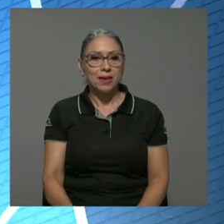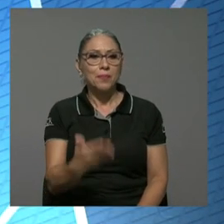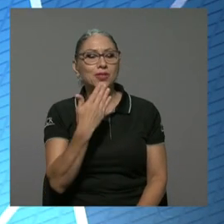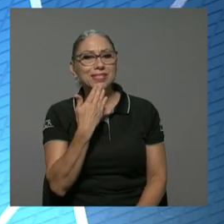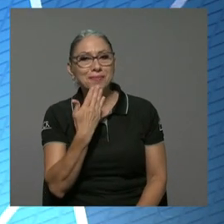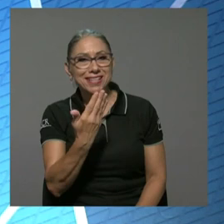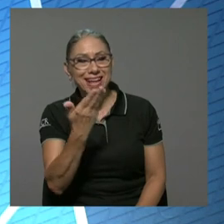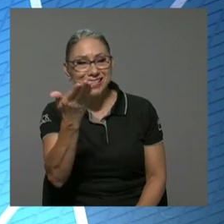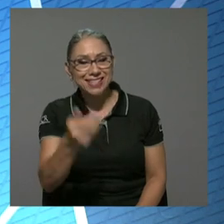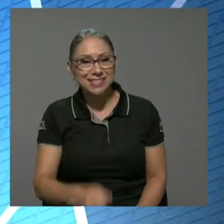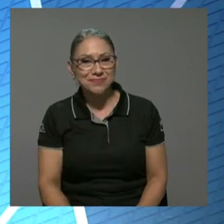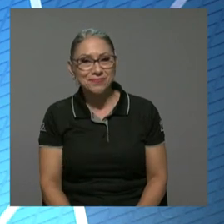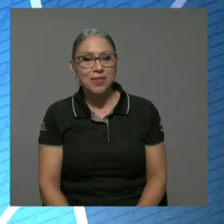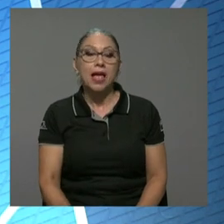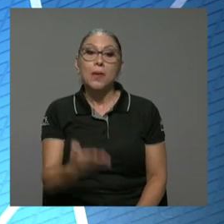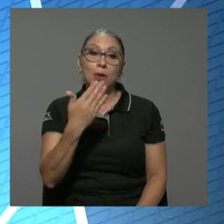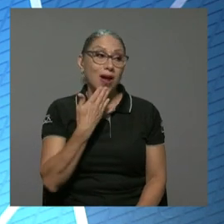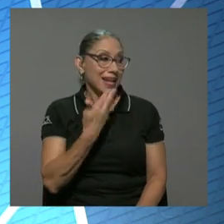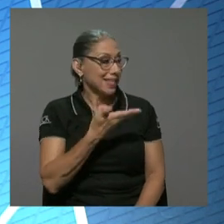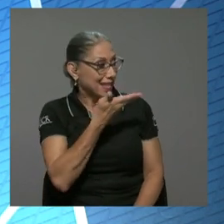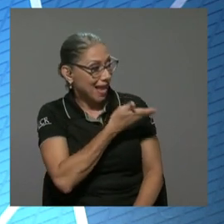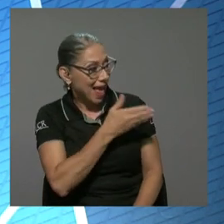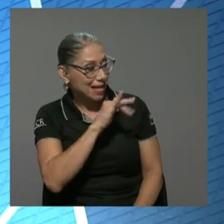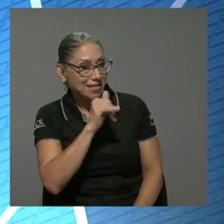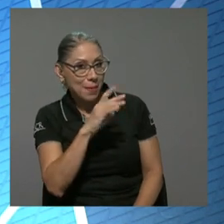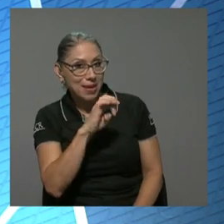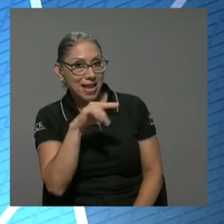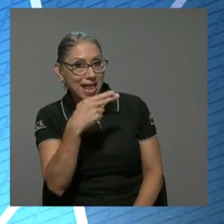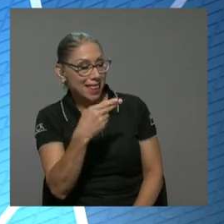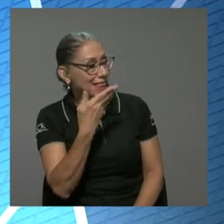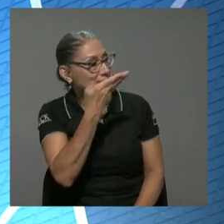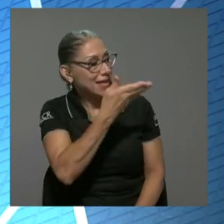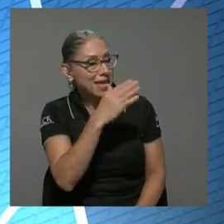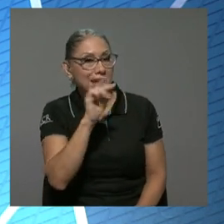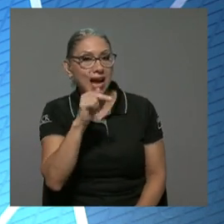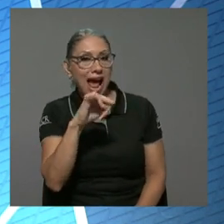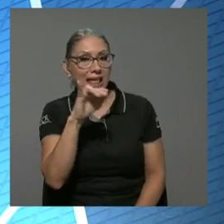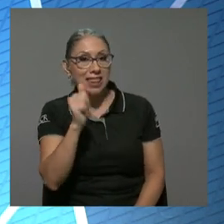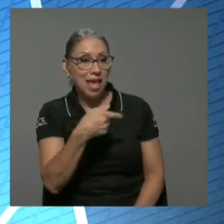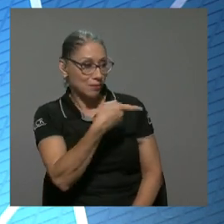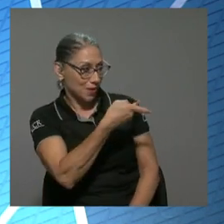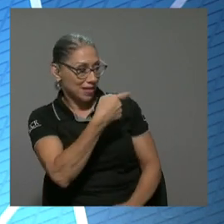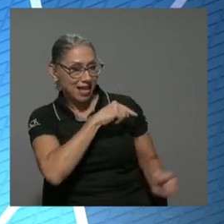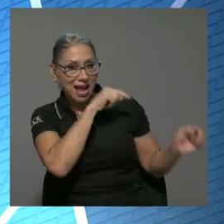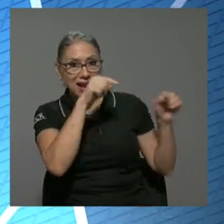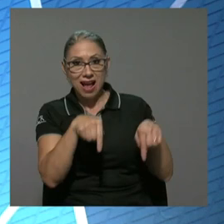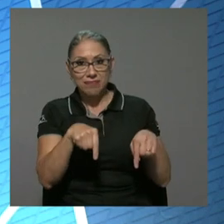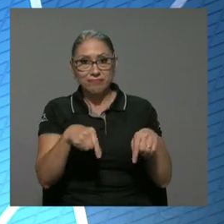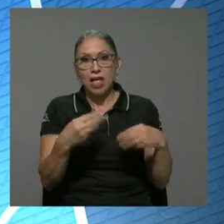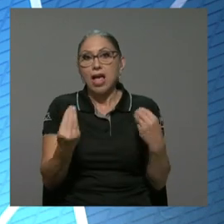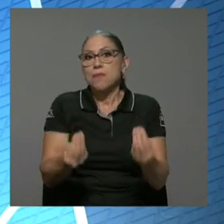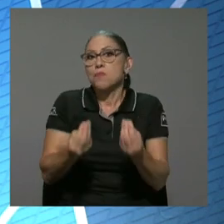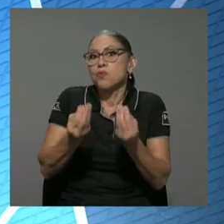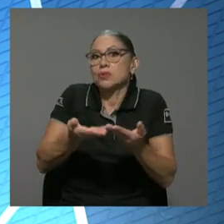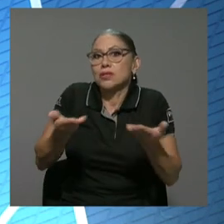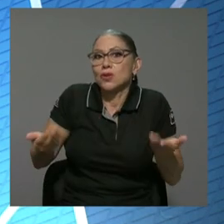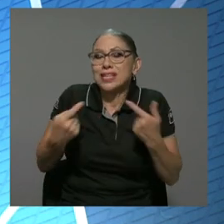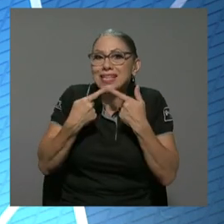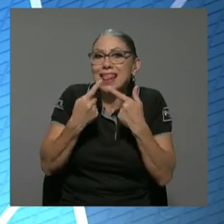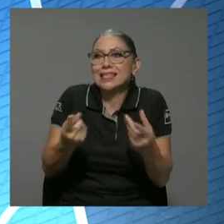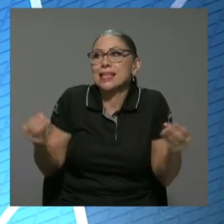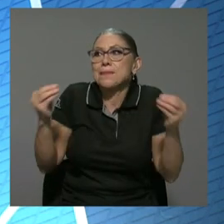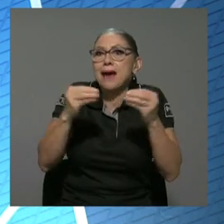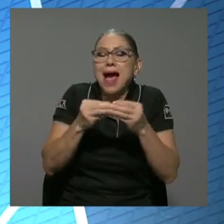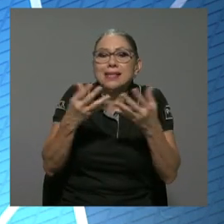Muchísimas gracias. Bueno, agradecerle a doña Yamilete, a doña Katia por estar acá. Evidentemente hay muchísimo más que decir, pero bueno, ya